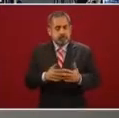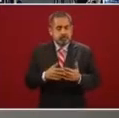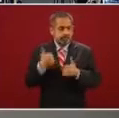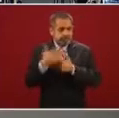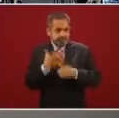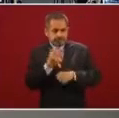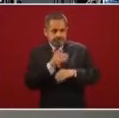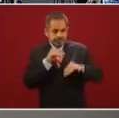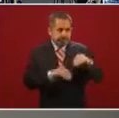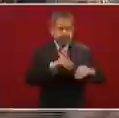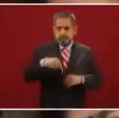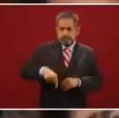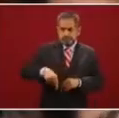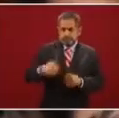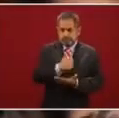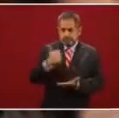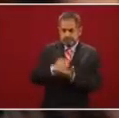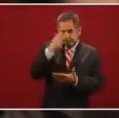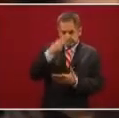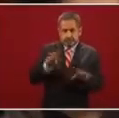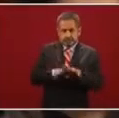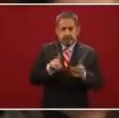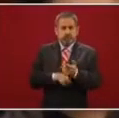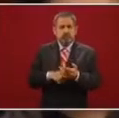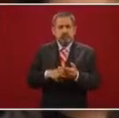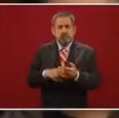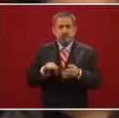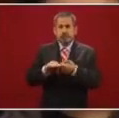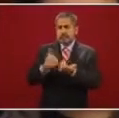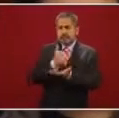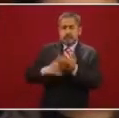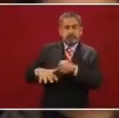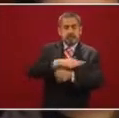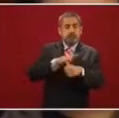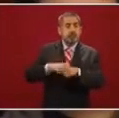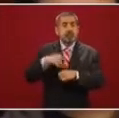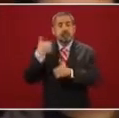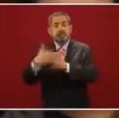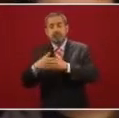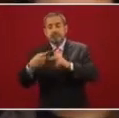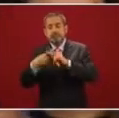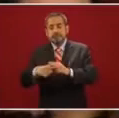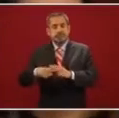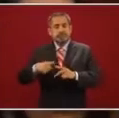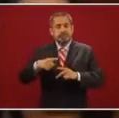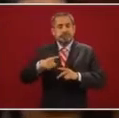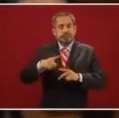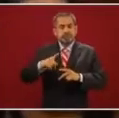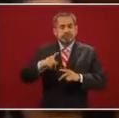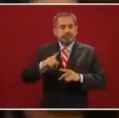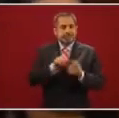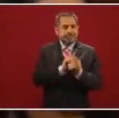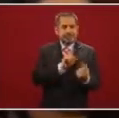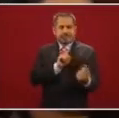obras aquí en la Ciudad de México y en el área metropolitana. Se lo pregunto porque ya está por iniciar esta jornada de la sana